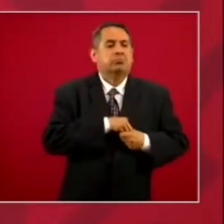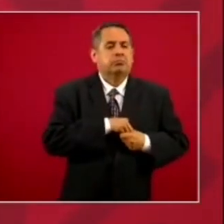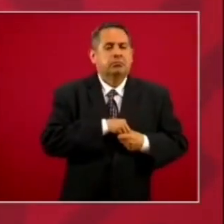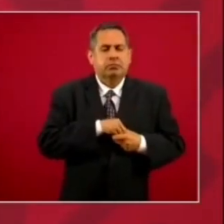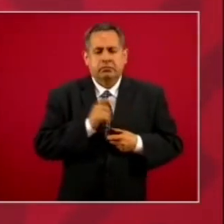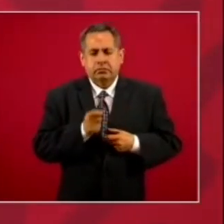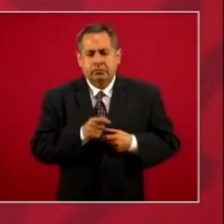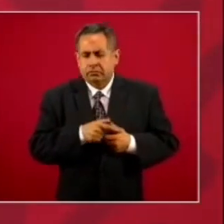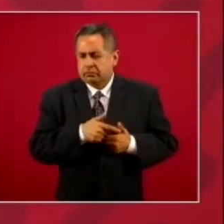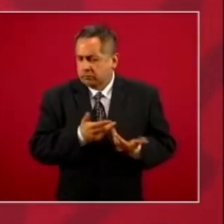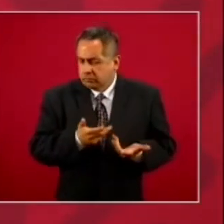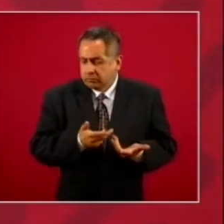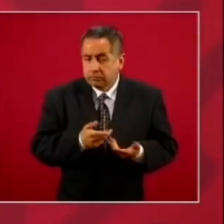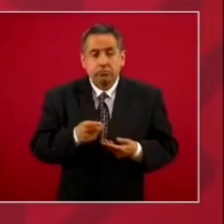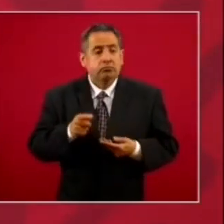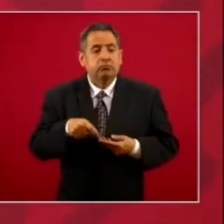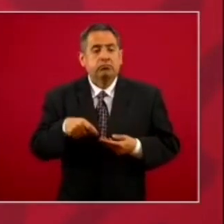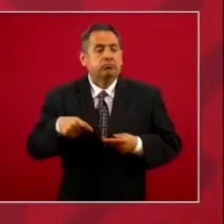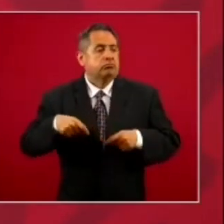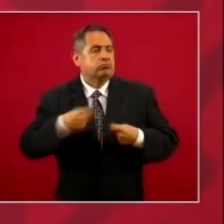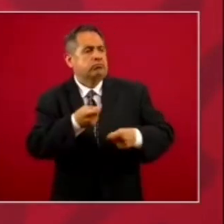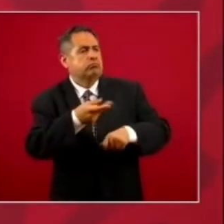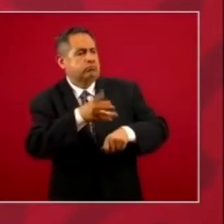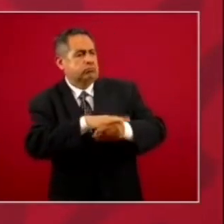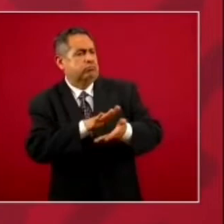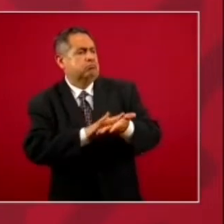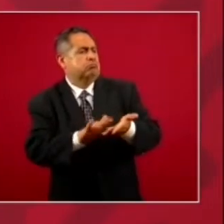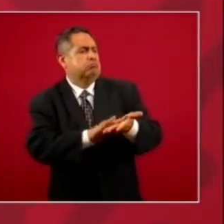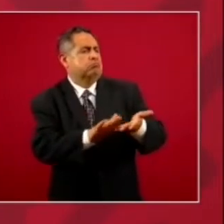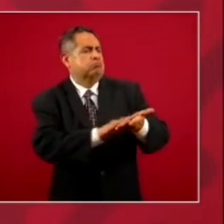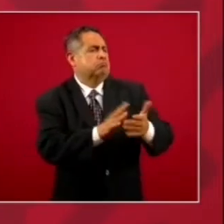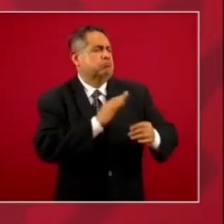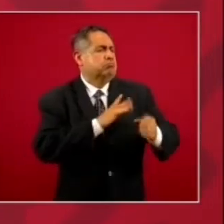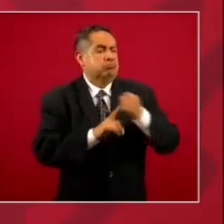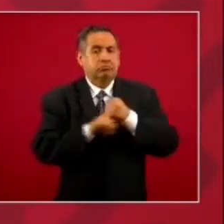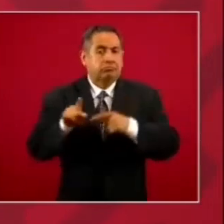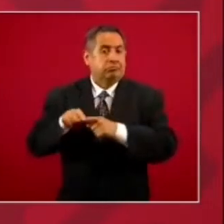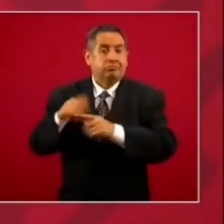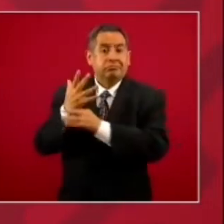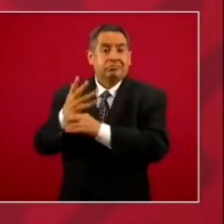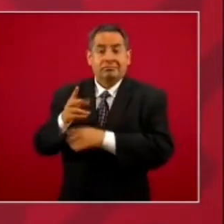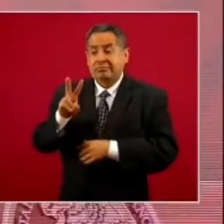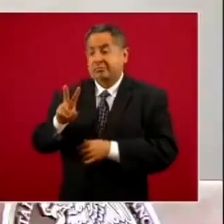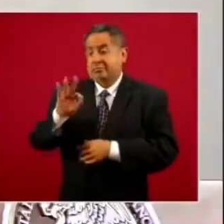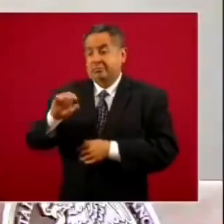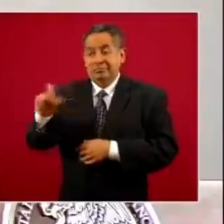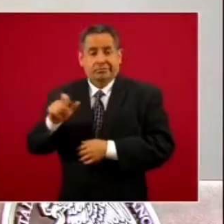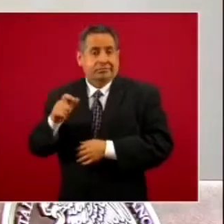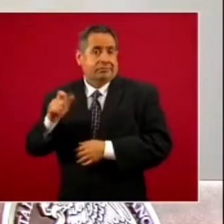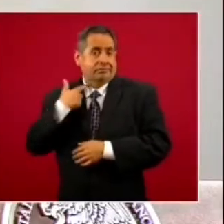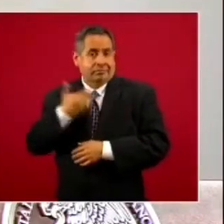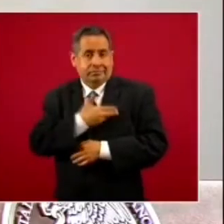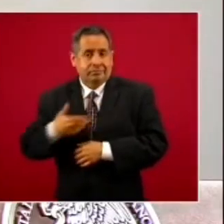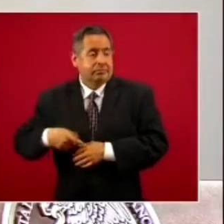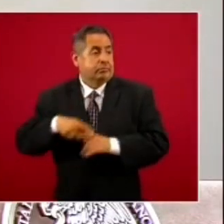las condonaciones que hizo Vicente Fox a grandes empresarios.